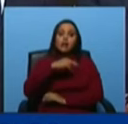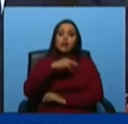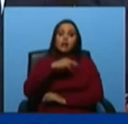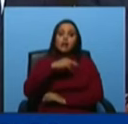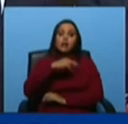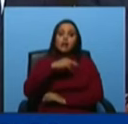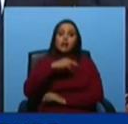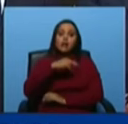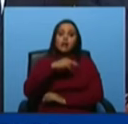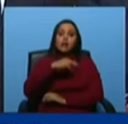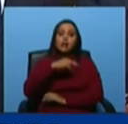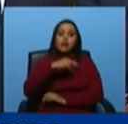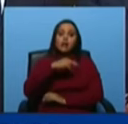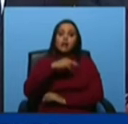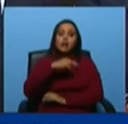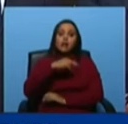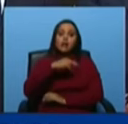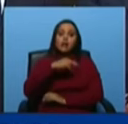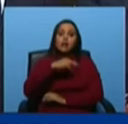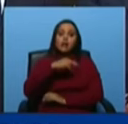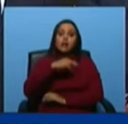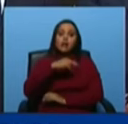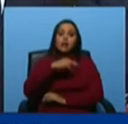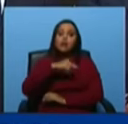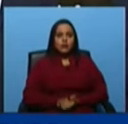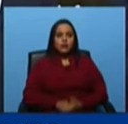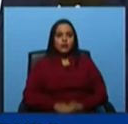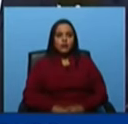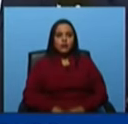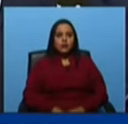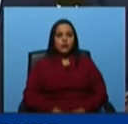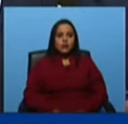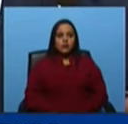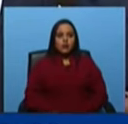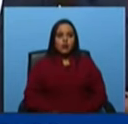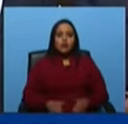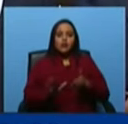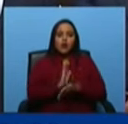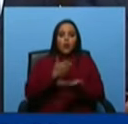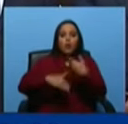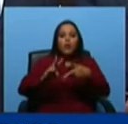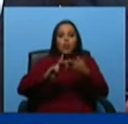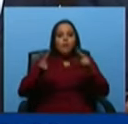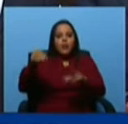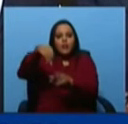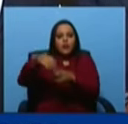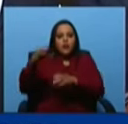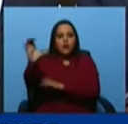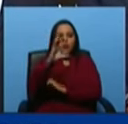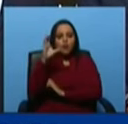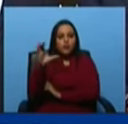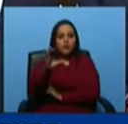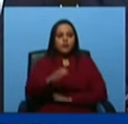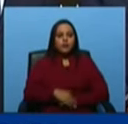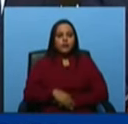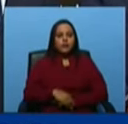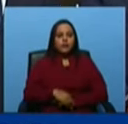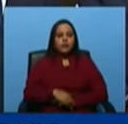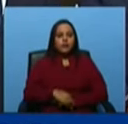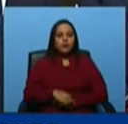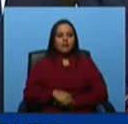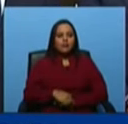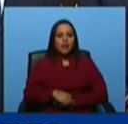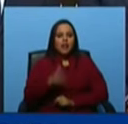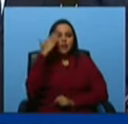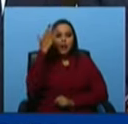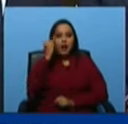paz eh Y fíjate como junta la mano la parte de conciliación de la negociación de paz de Colombia y a pesar de que tenemos grandes